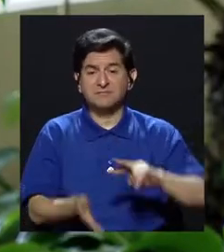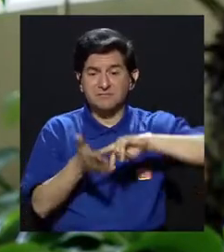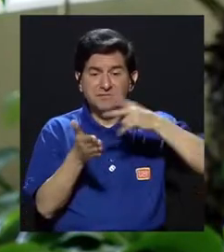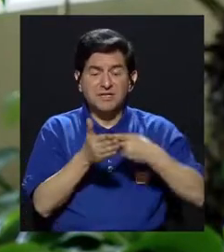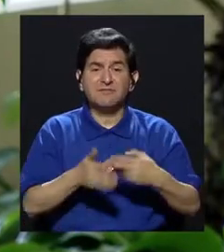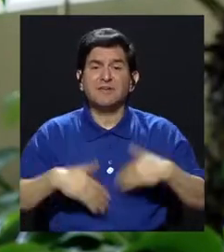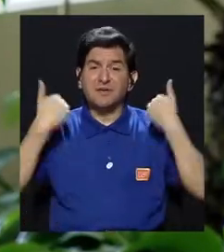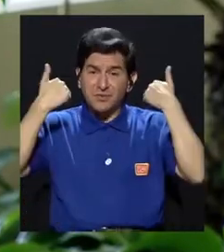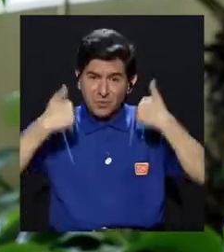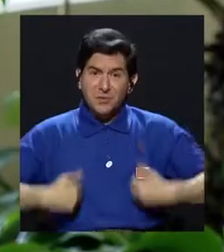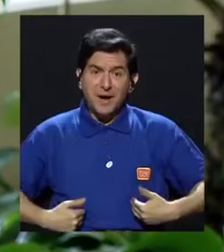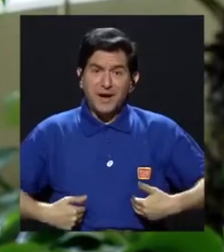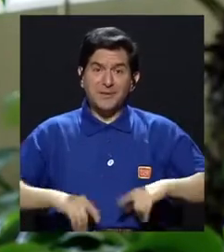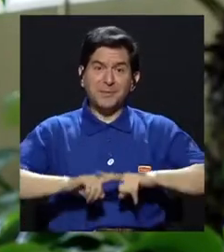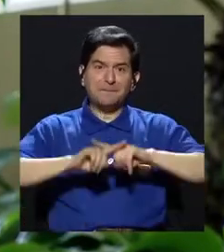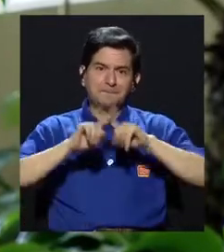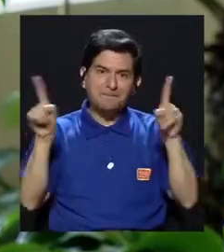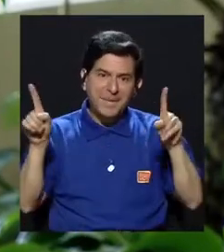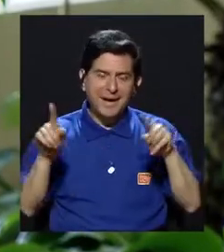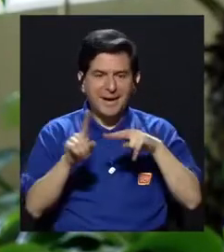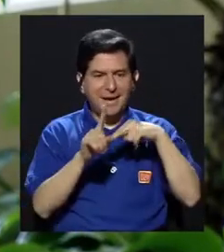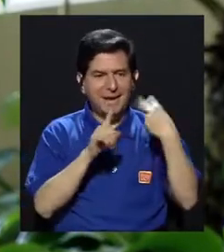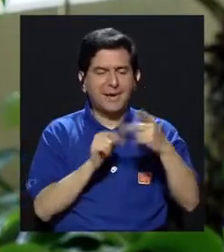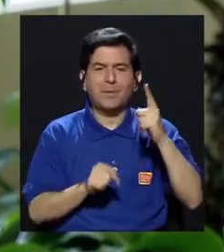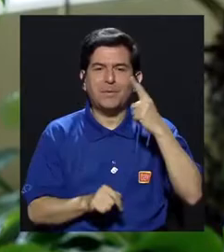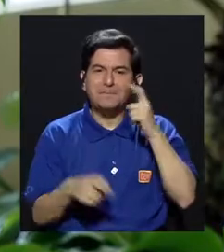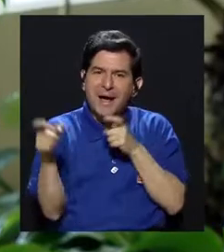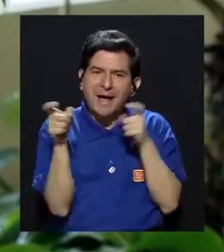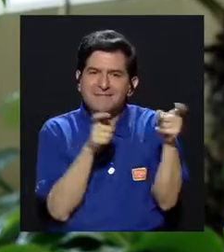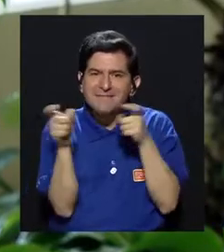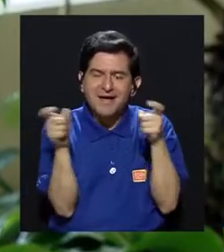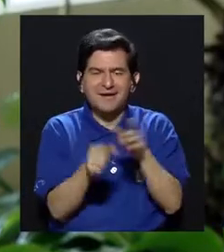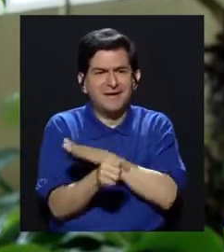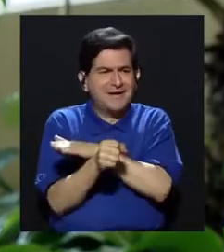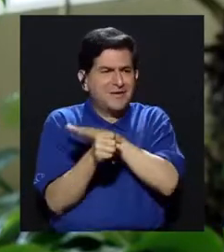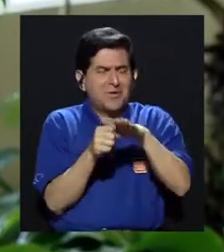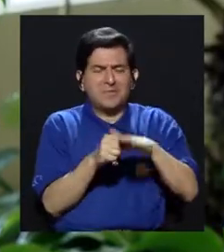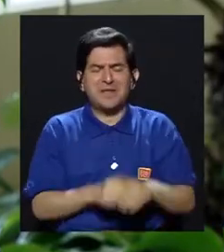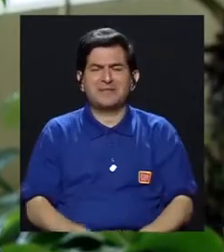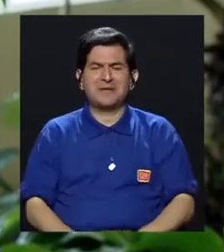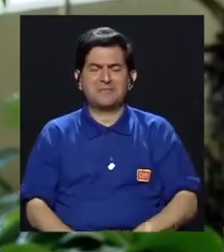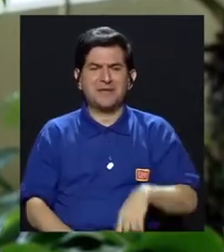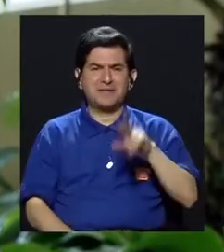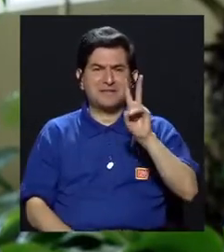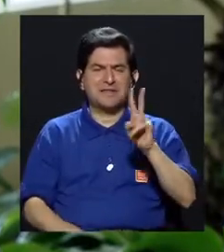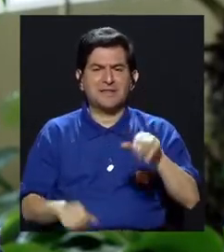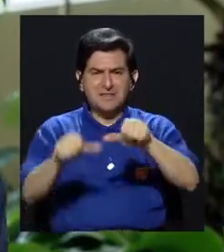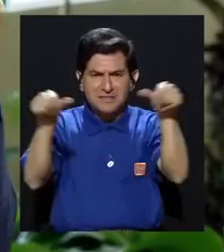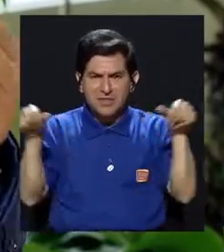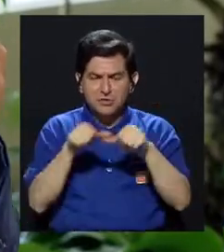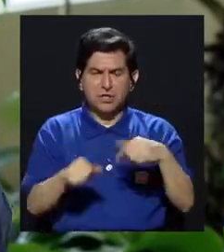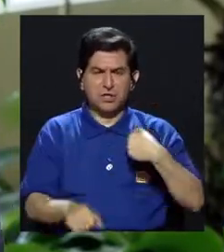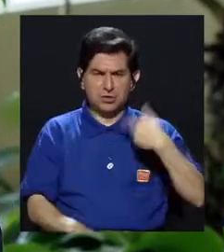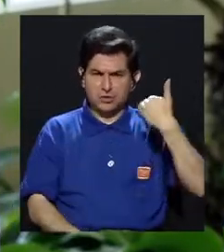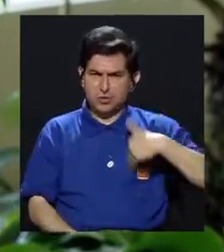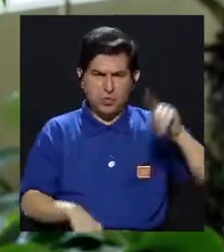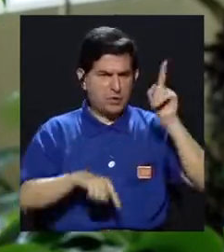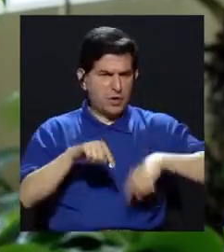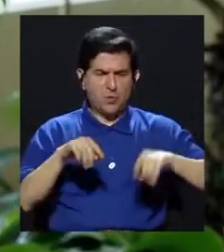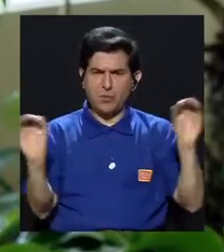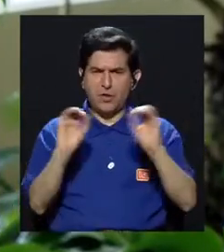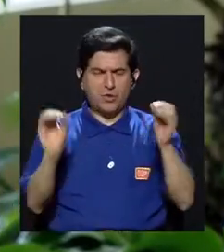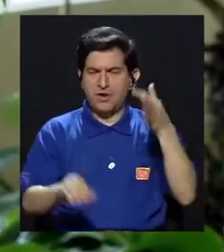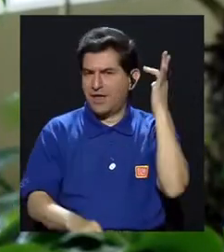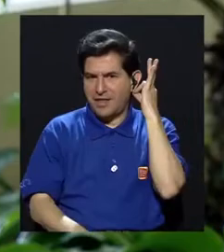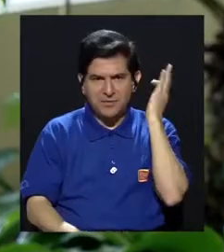humanos. Pero desde el paradigma patriarcal, que es totalmente binario, o sea, si yo soy hombre, no puedo tener nada